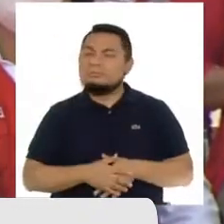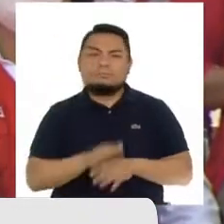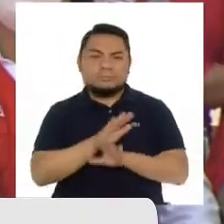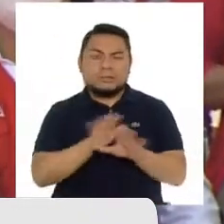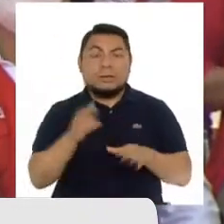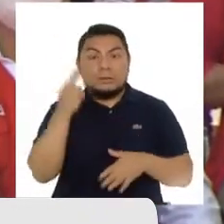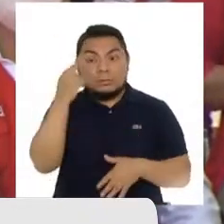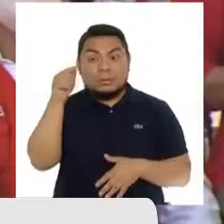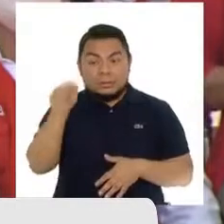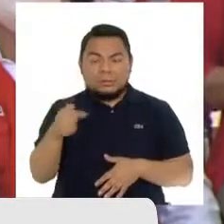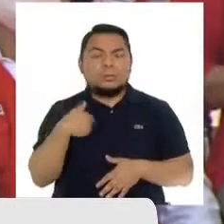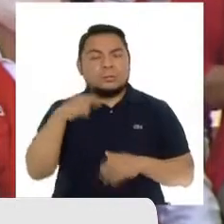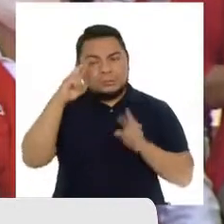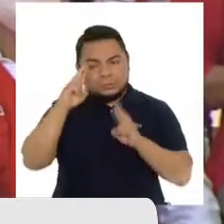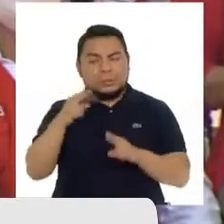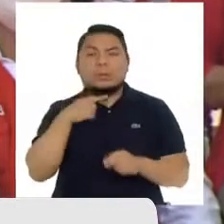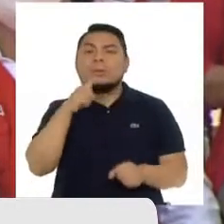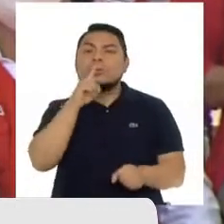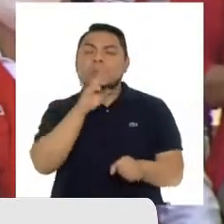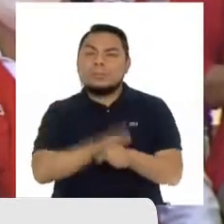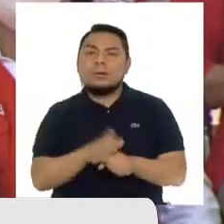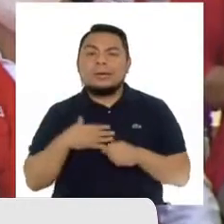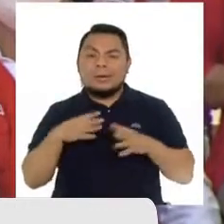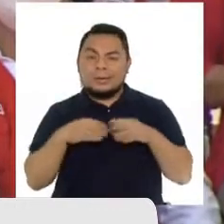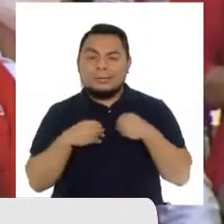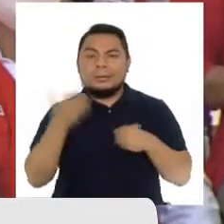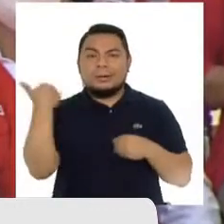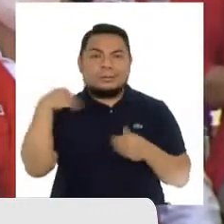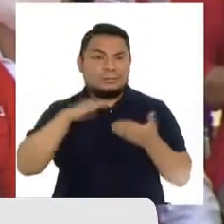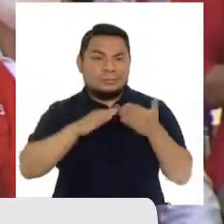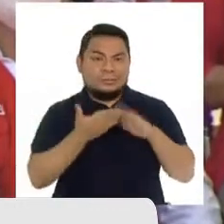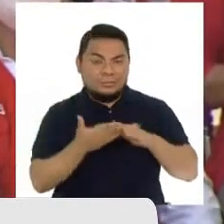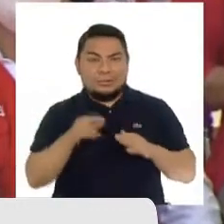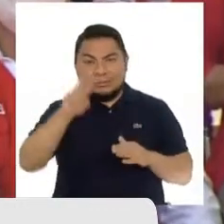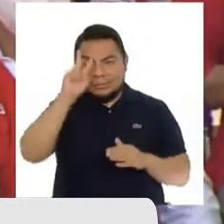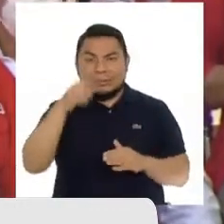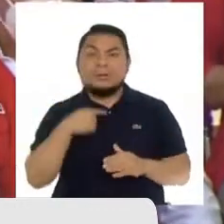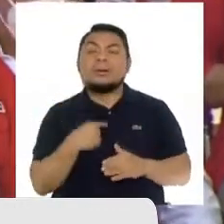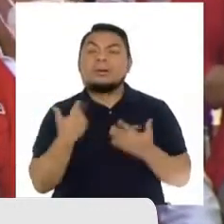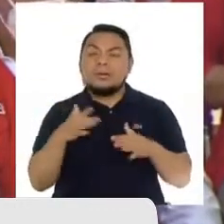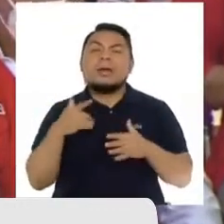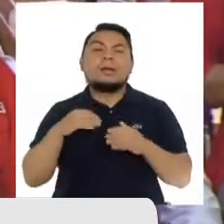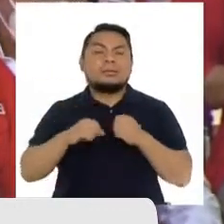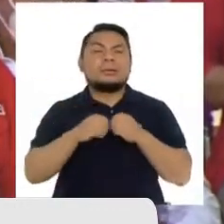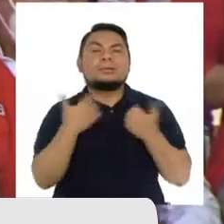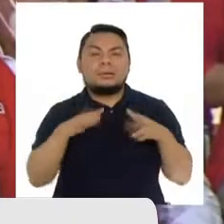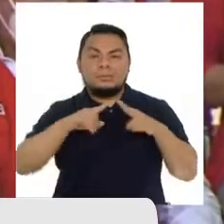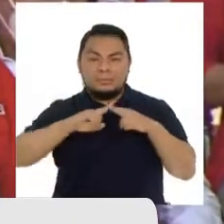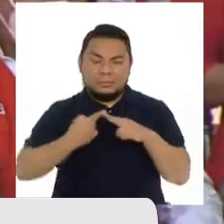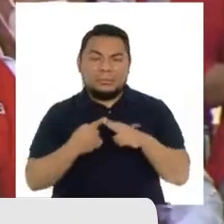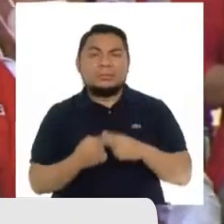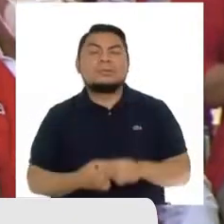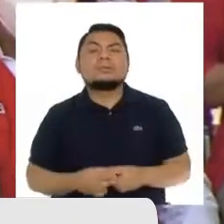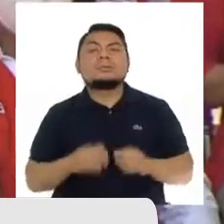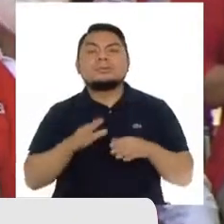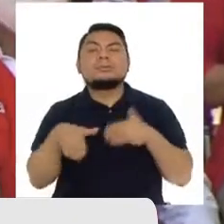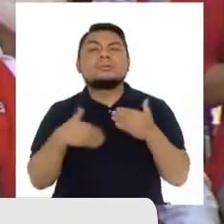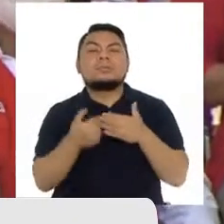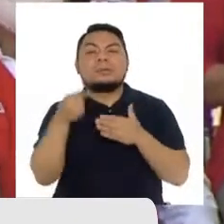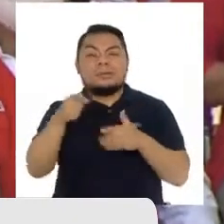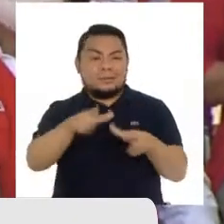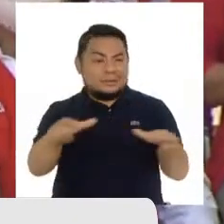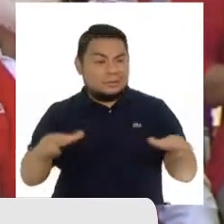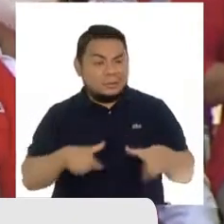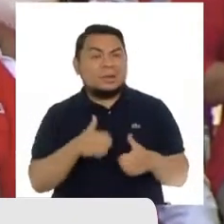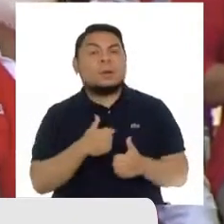cumpliendo uno de los compromisos asumidos con el pueblo peruano lanzamos desde la fortaleza de sacsayhuamán